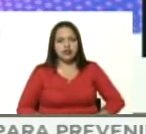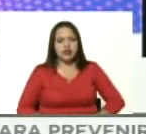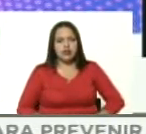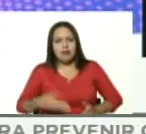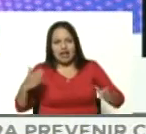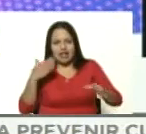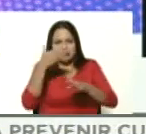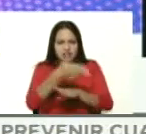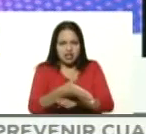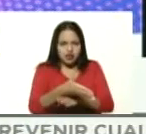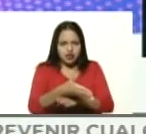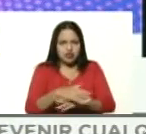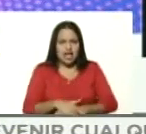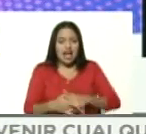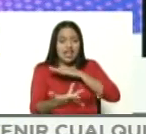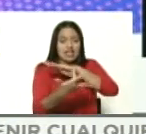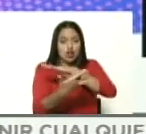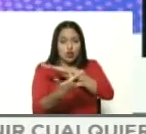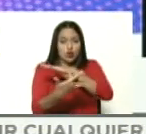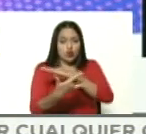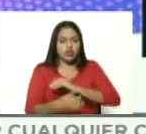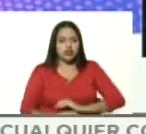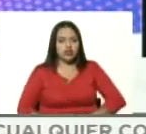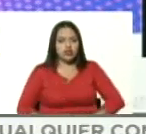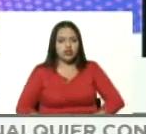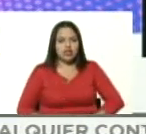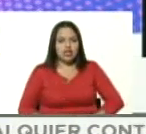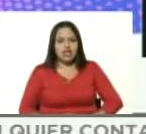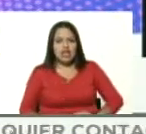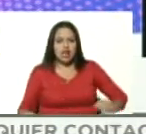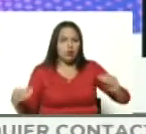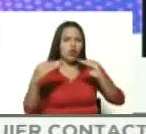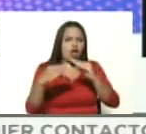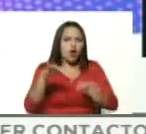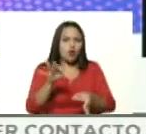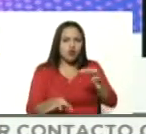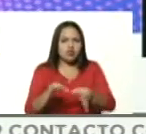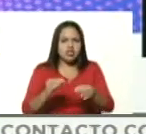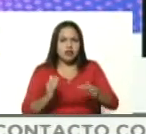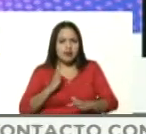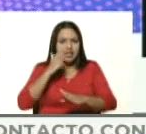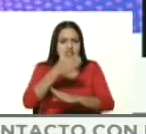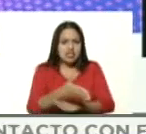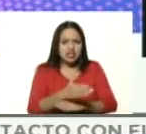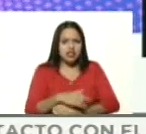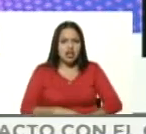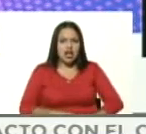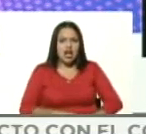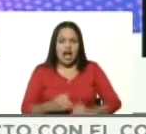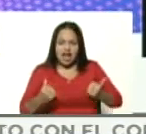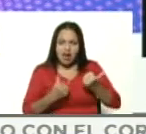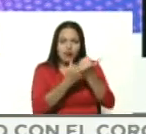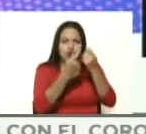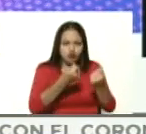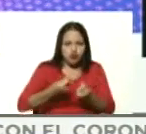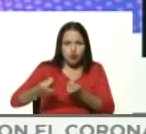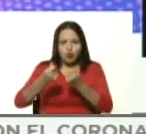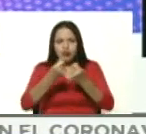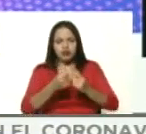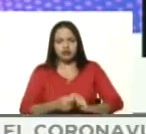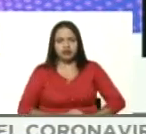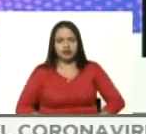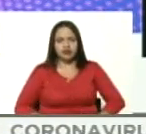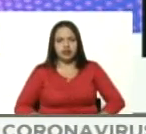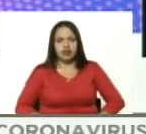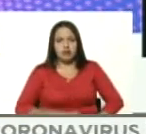acceso a la tecnología. La igualdad y la justicia para el acceso al financiamiento.